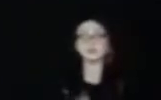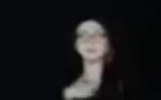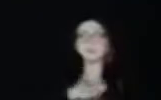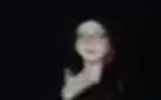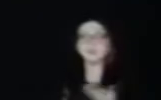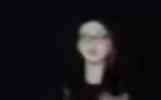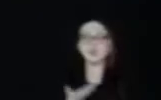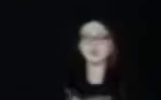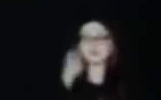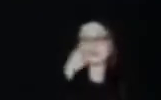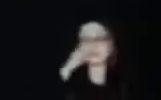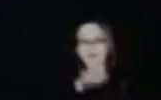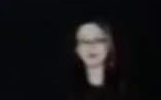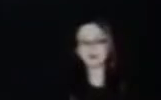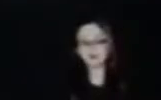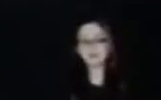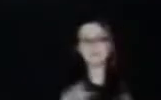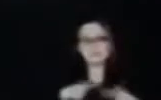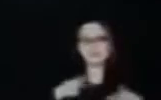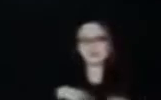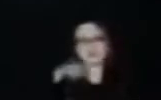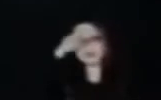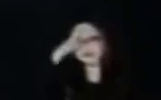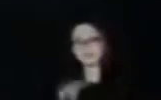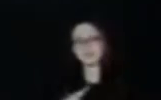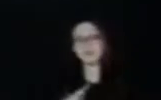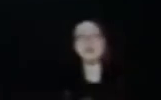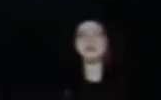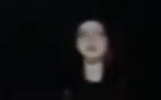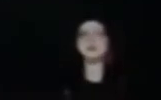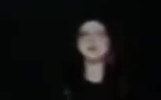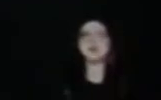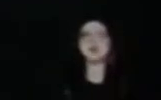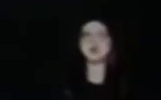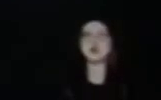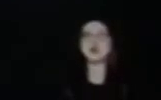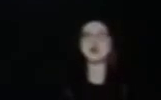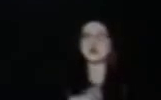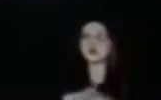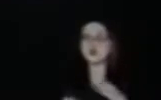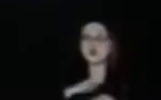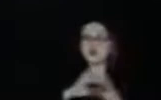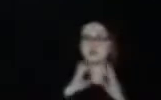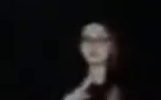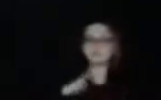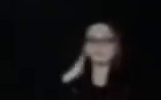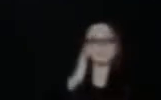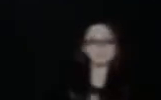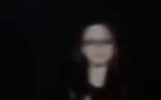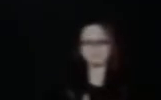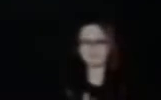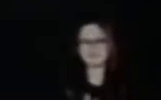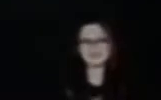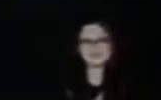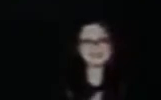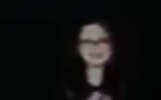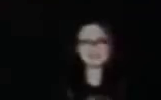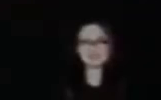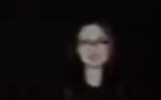propongo al pueblo de México que pongamos un punto final a